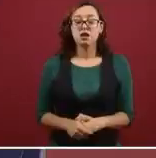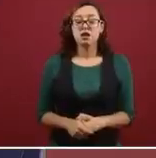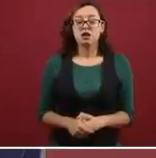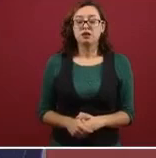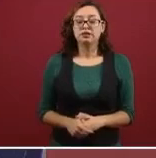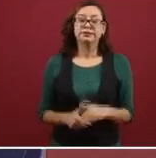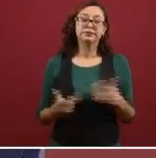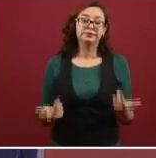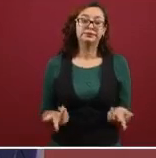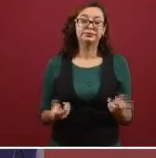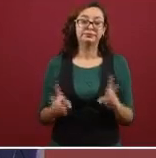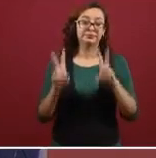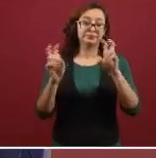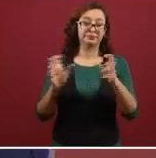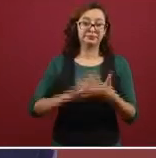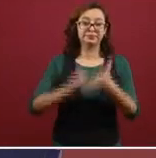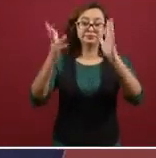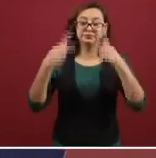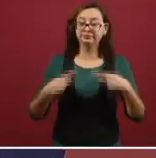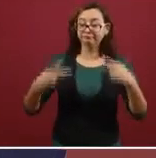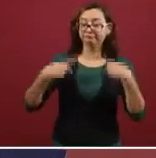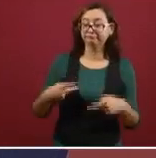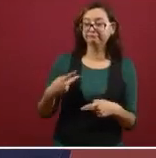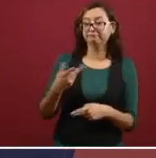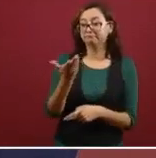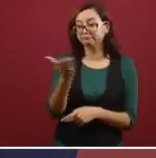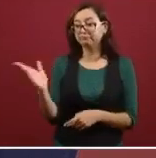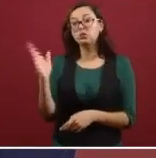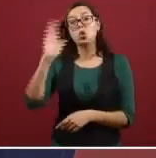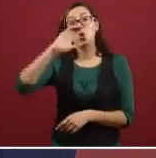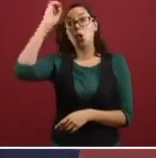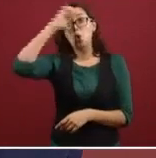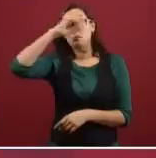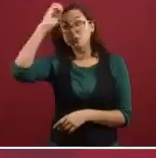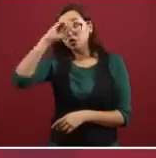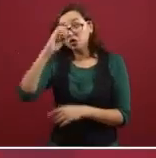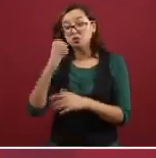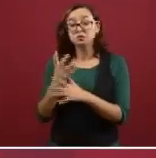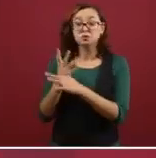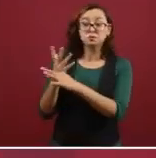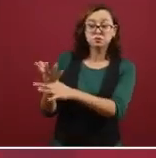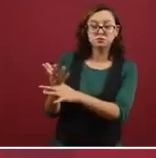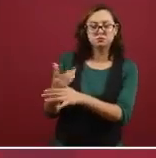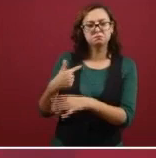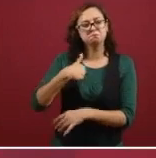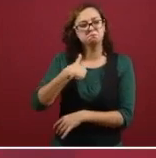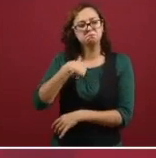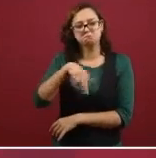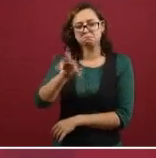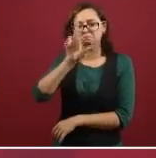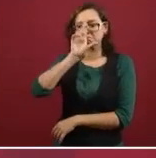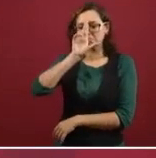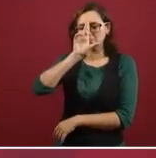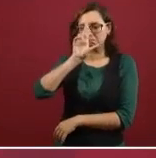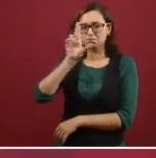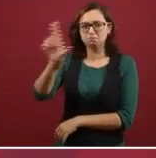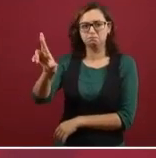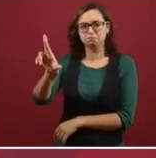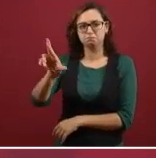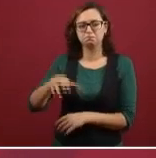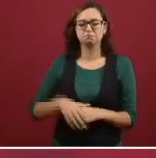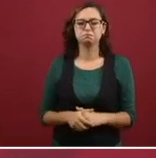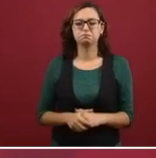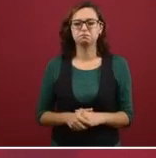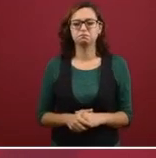este tema, yo soy respetuoso de lo que expresan,